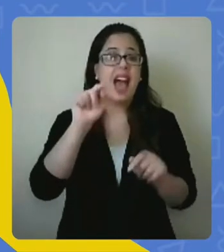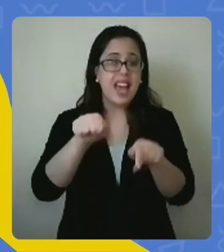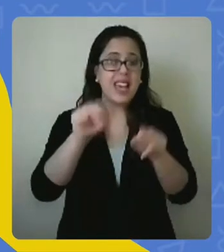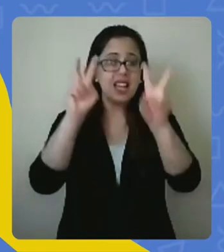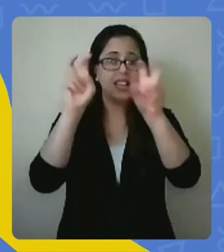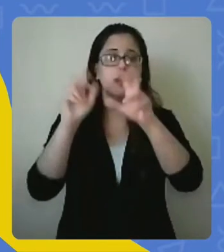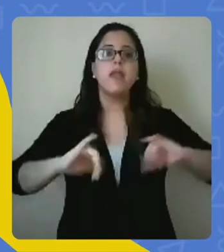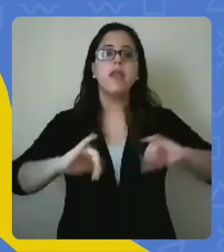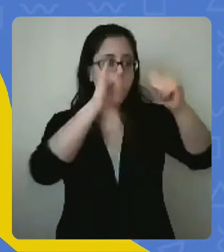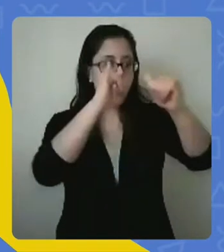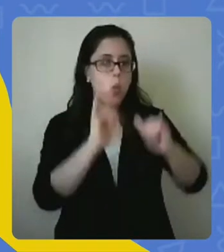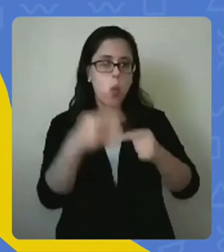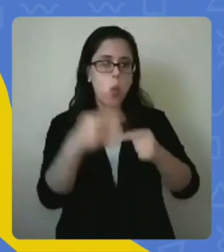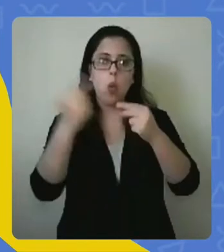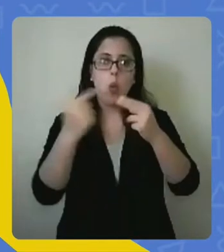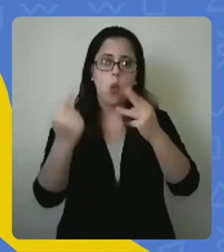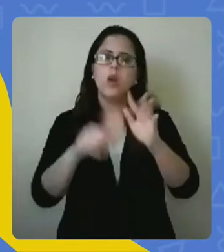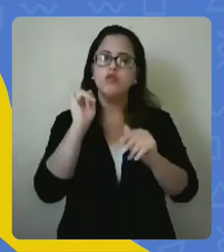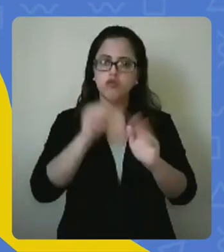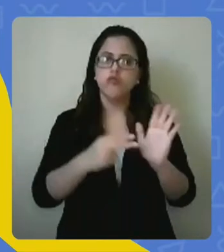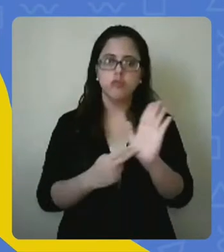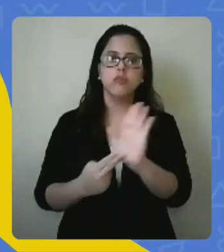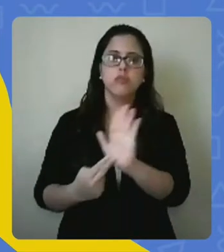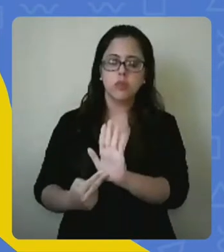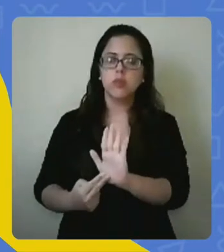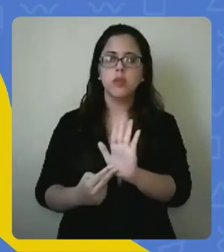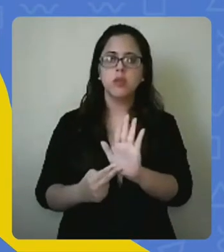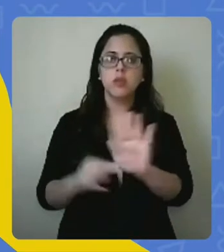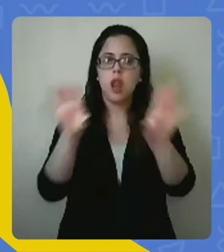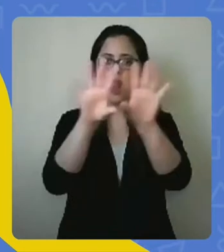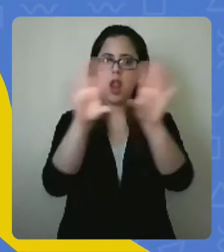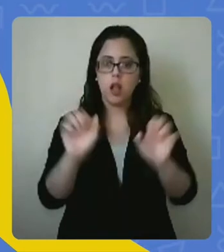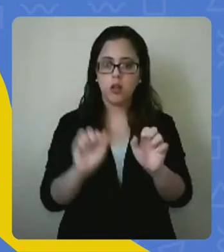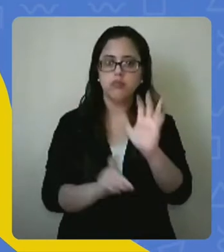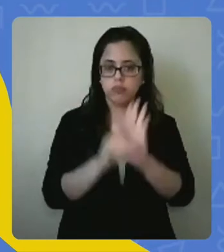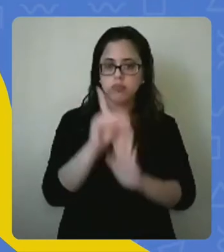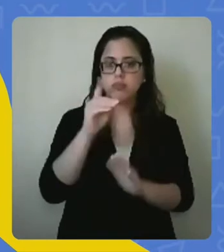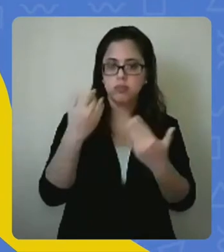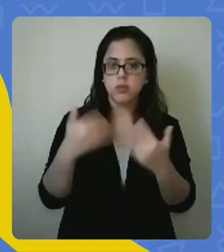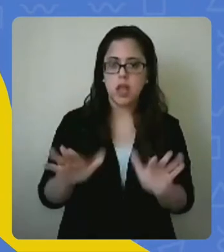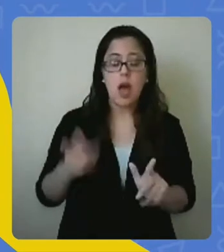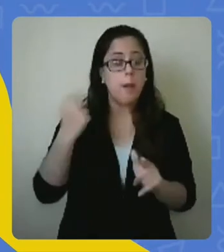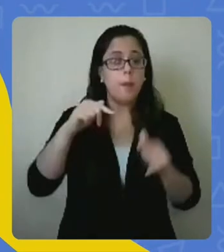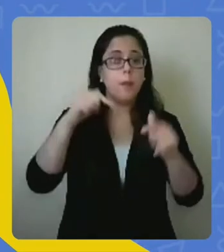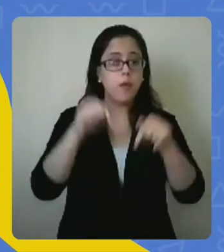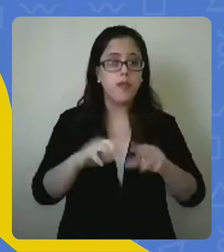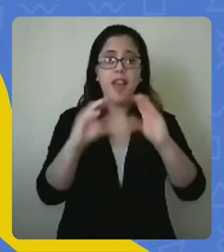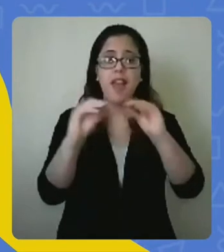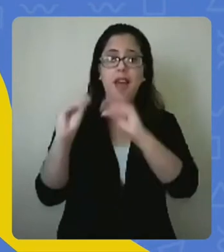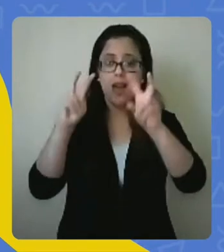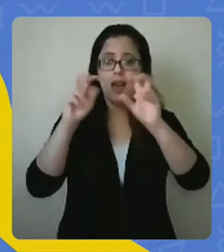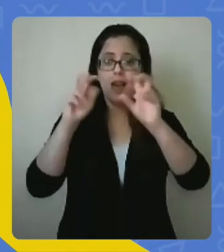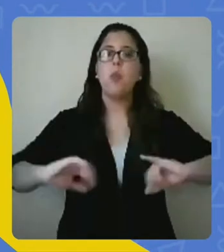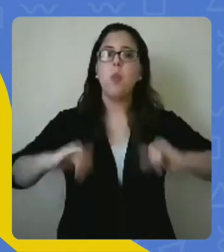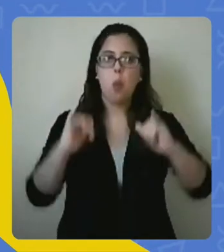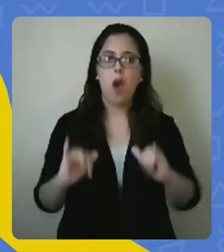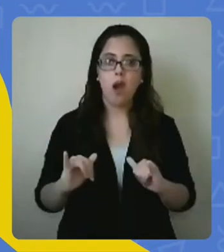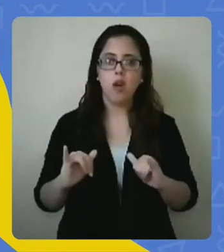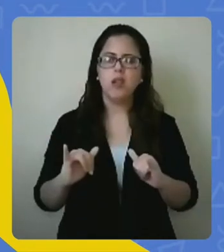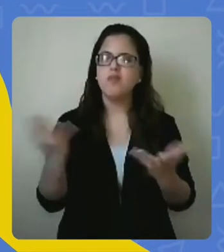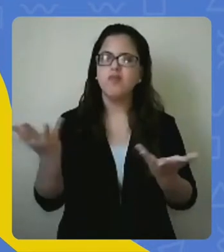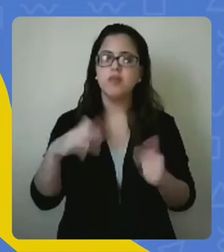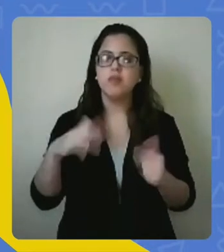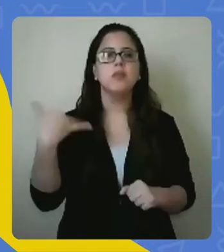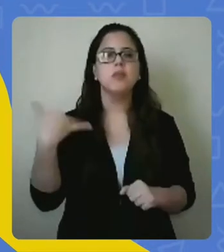entretenido, ha estado siempre presente en los sistemas que hemos desarrollado. Pero hoy día vamos a hablar de juego. ¿Por qué es importante los juegos